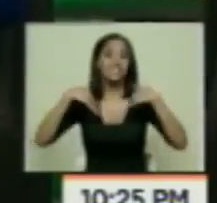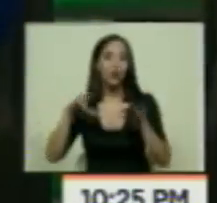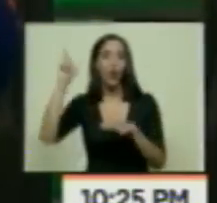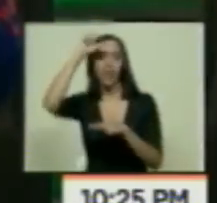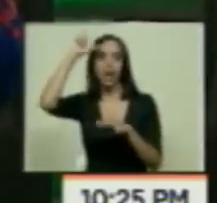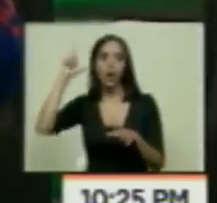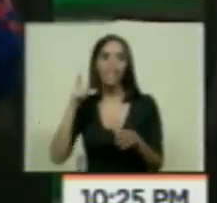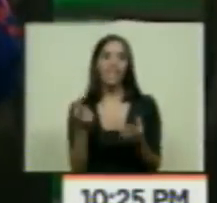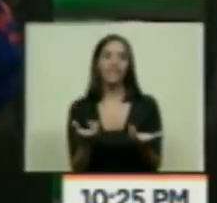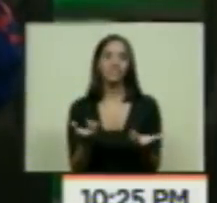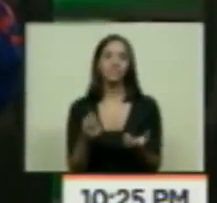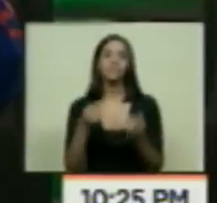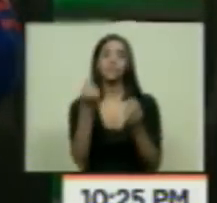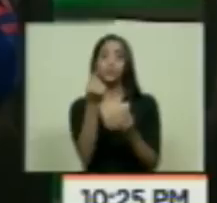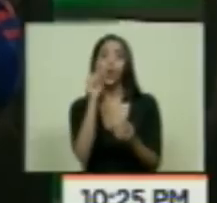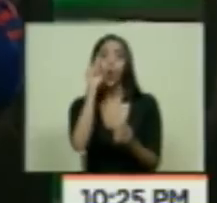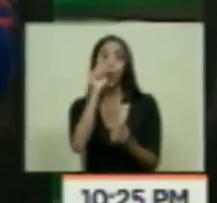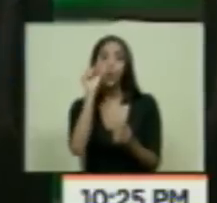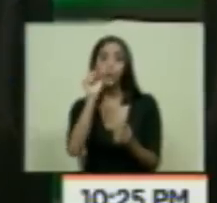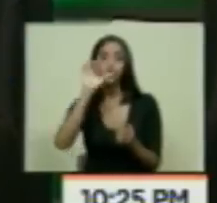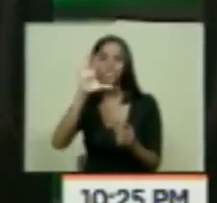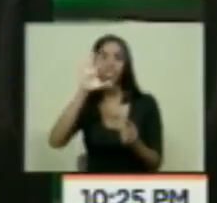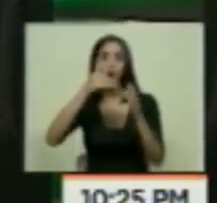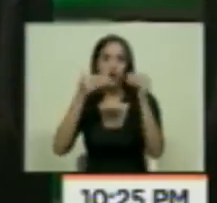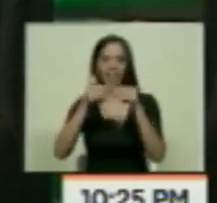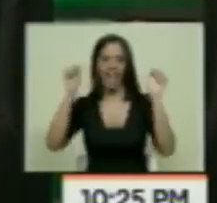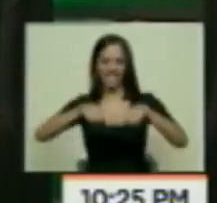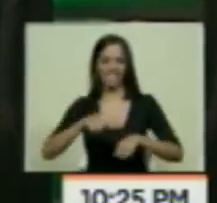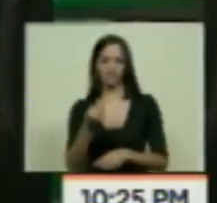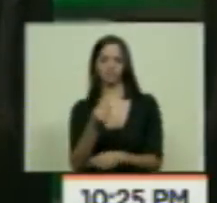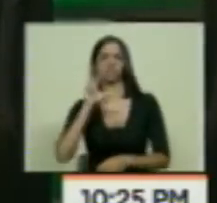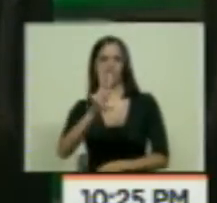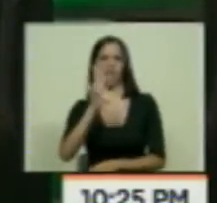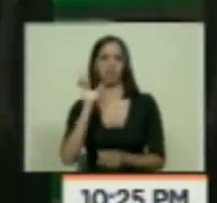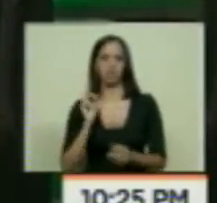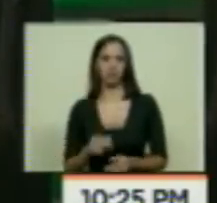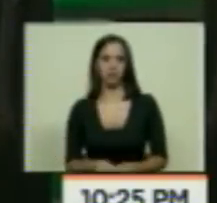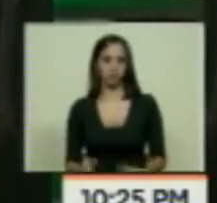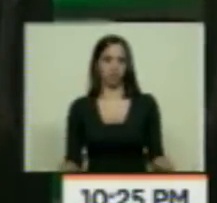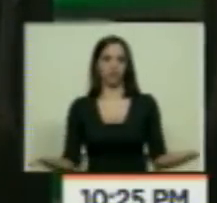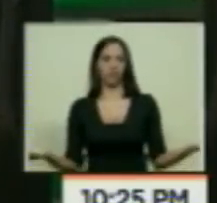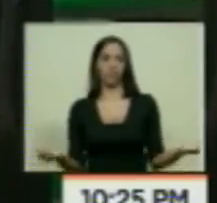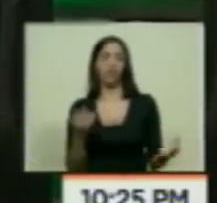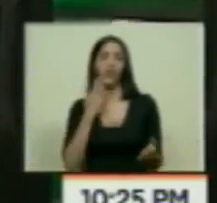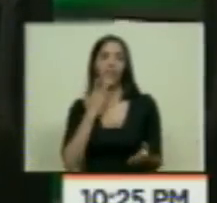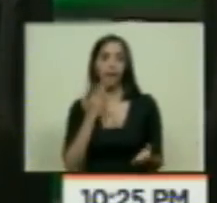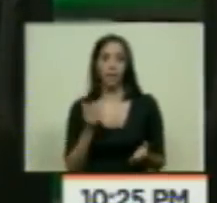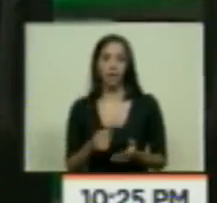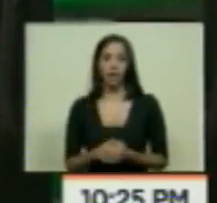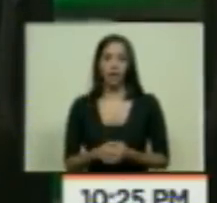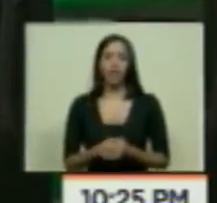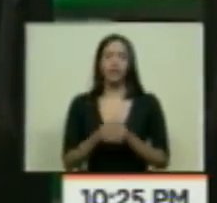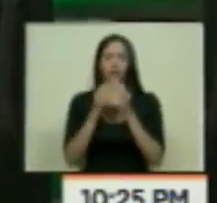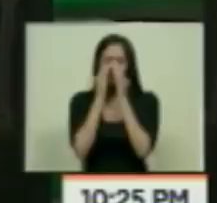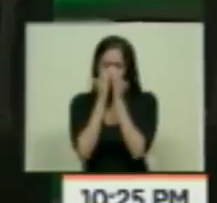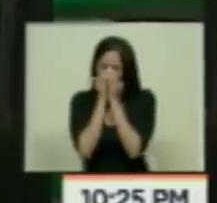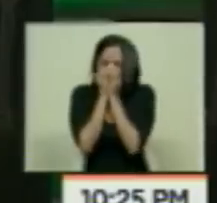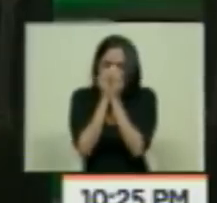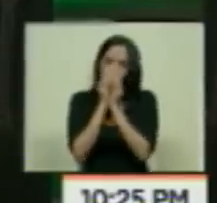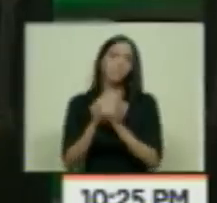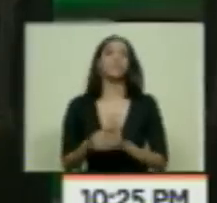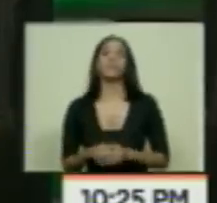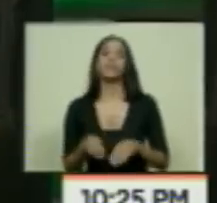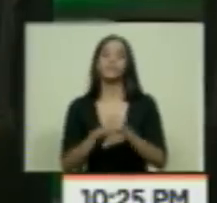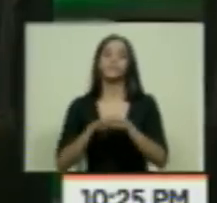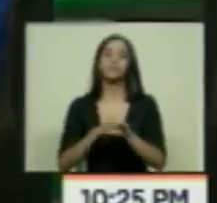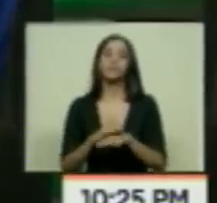capital, te cuesta 1.5 dólares, aquí cuesta 3. Eso por este ejemplo. Pero si te vas con la carne, si